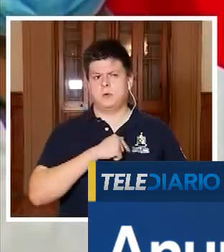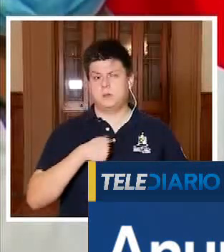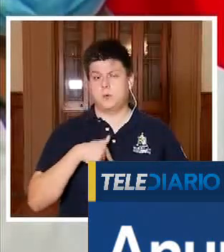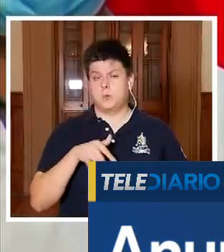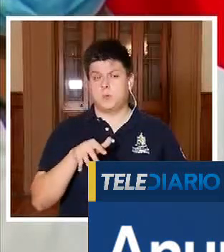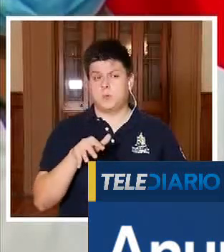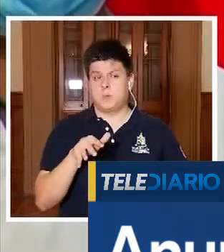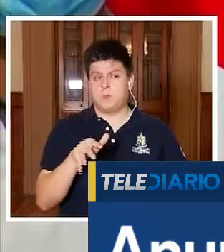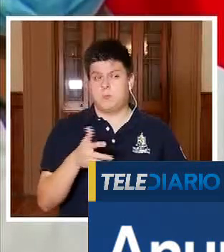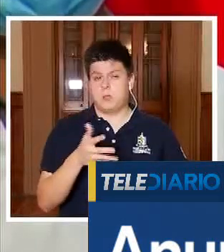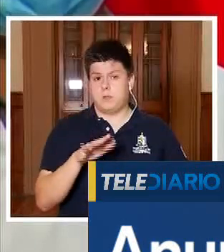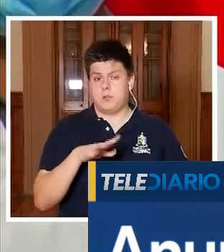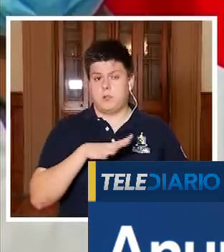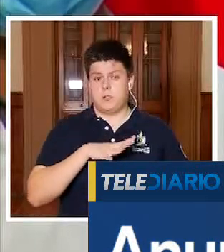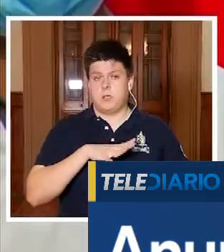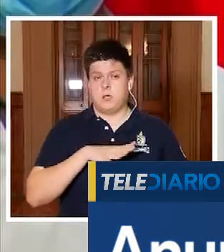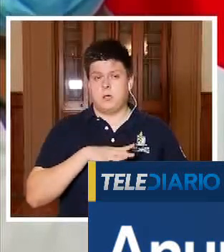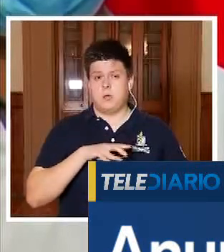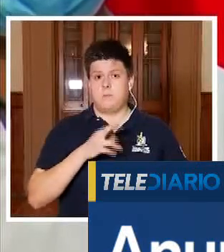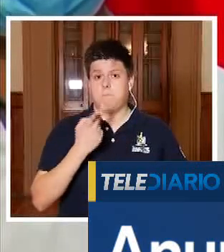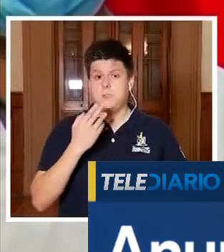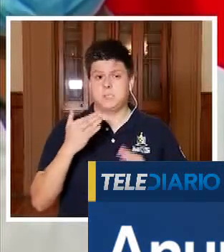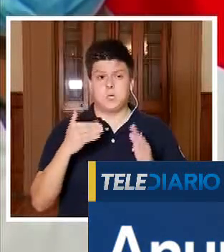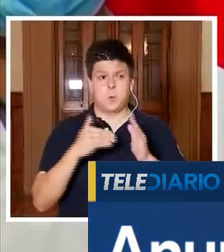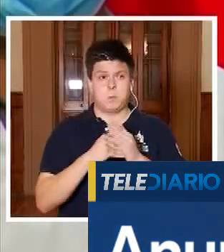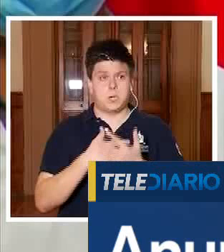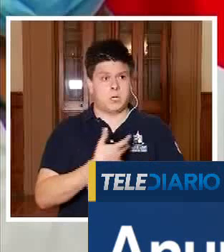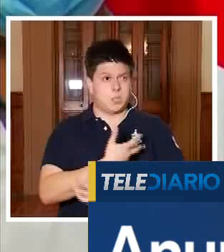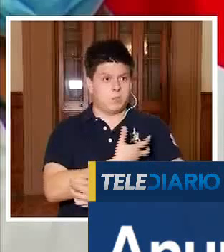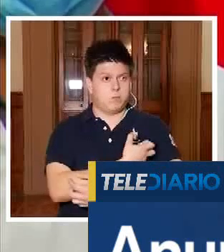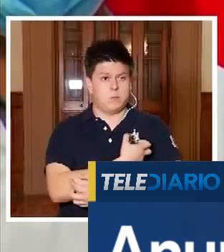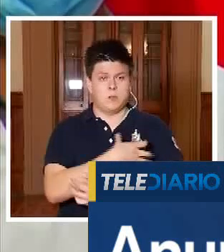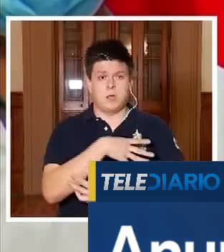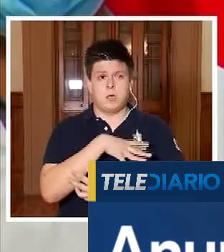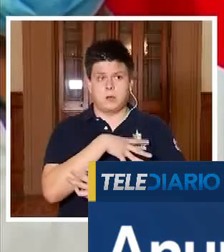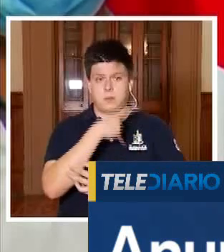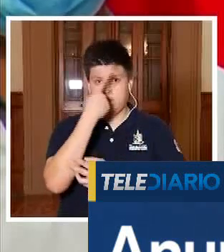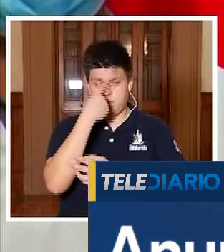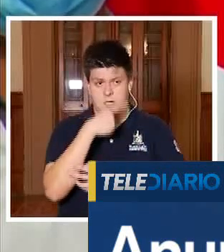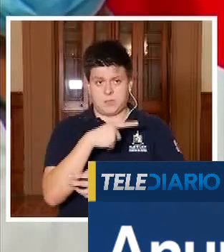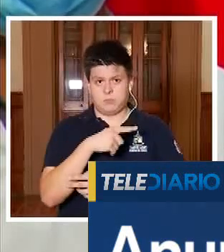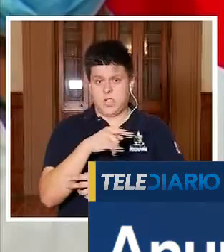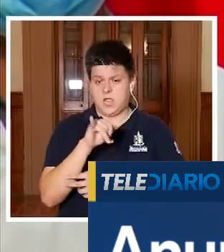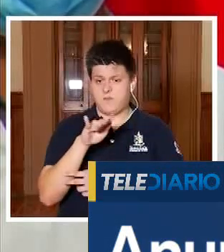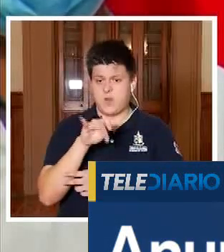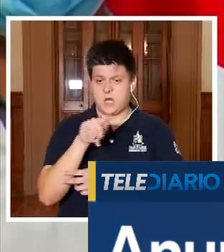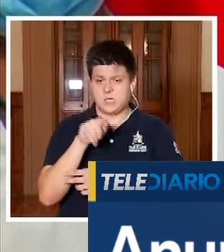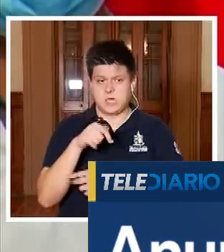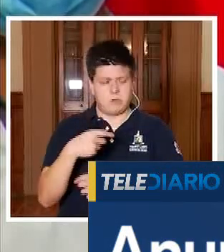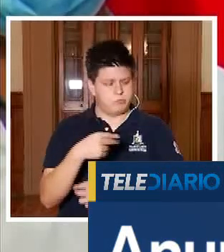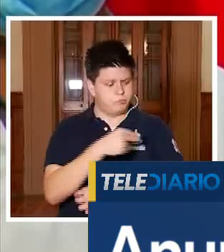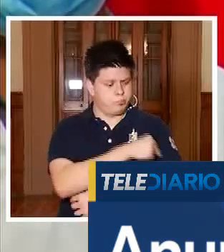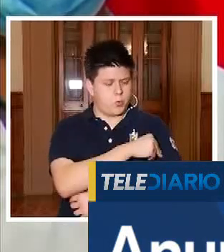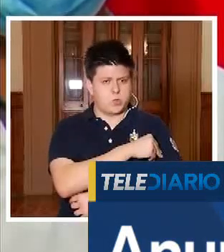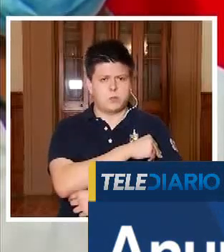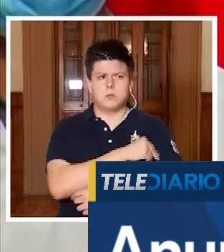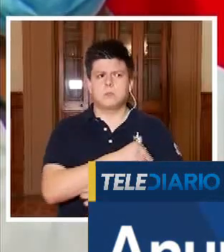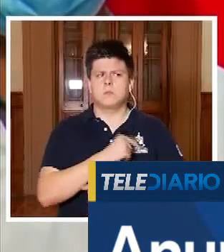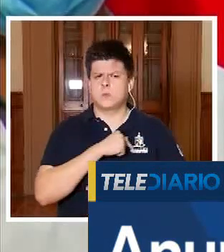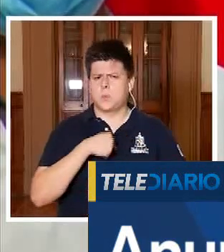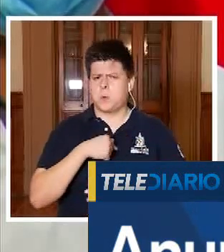aproximadamente alrededor de unas 25.000 dosis de influenza, de vacunas